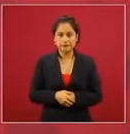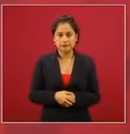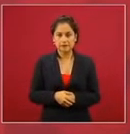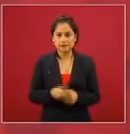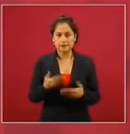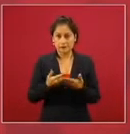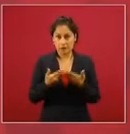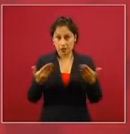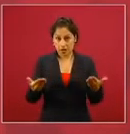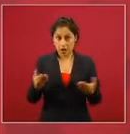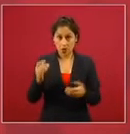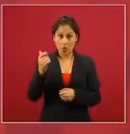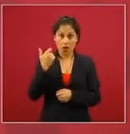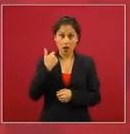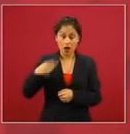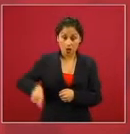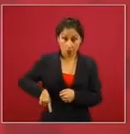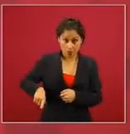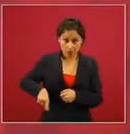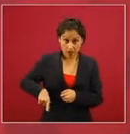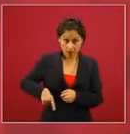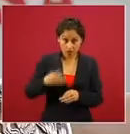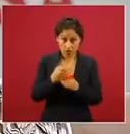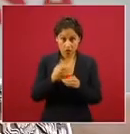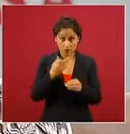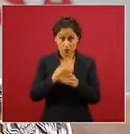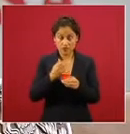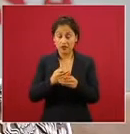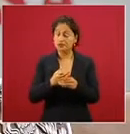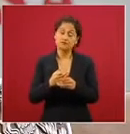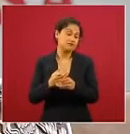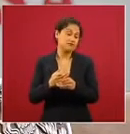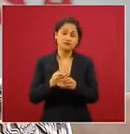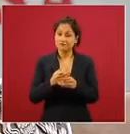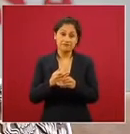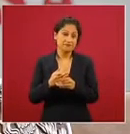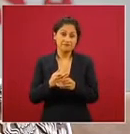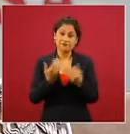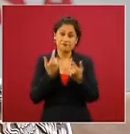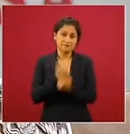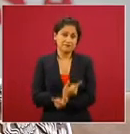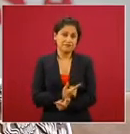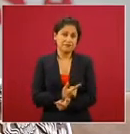Ahora no, ahora hay libertades plenas.